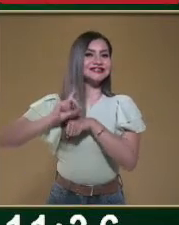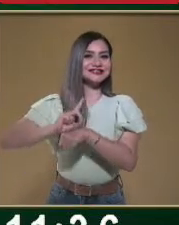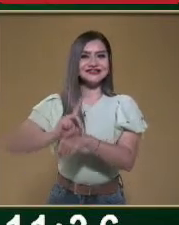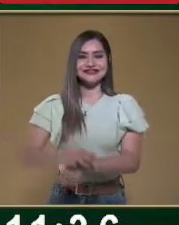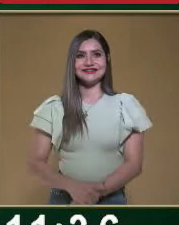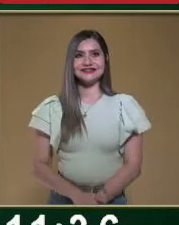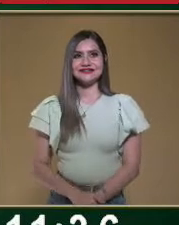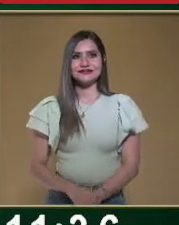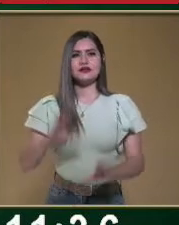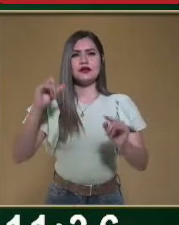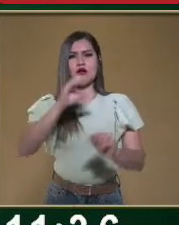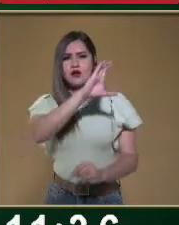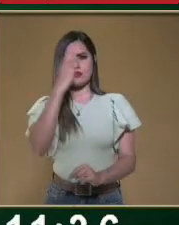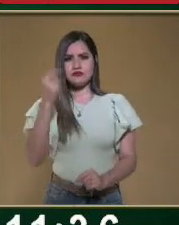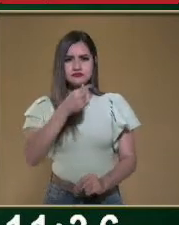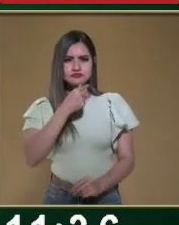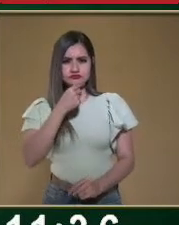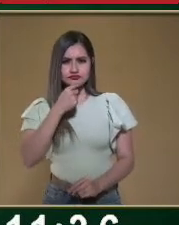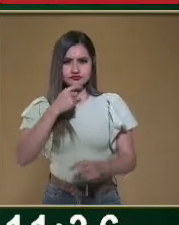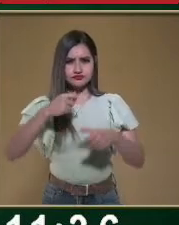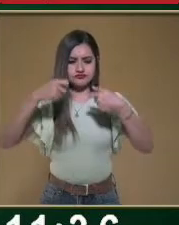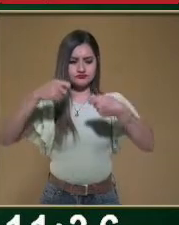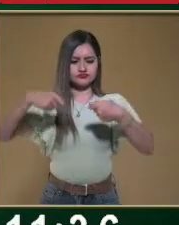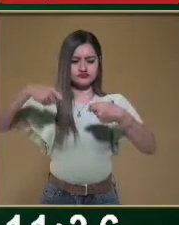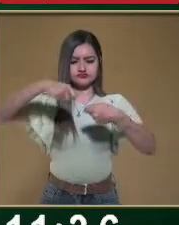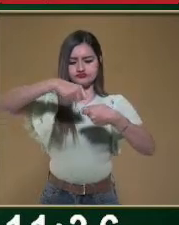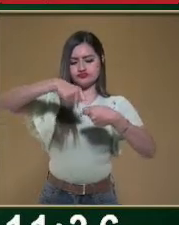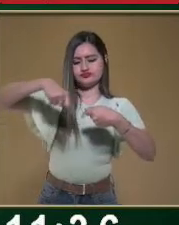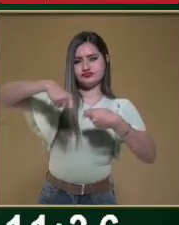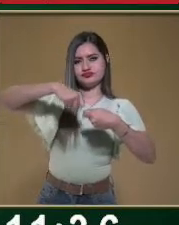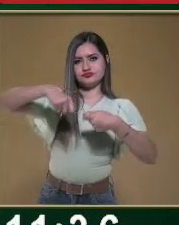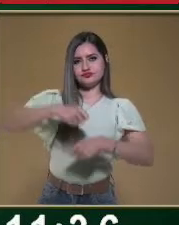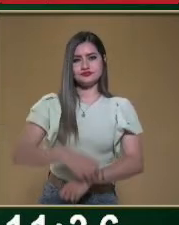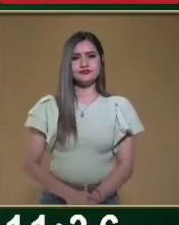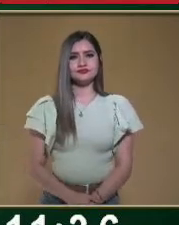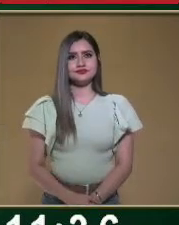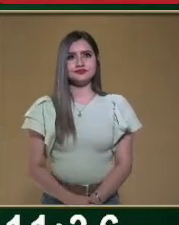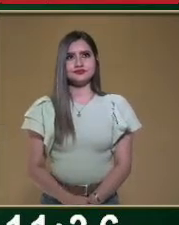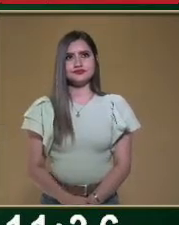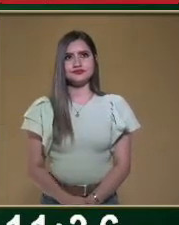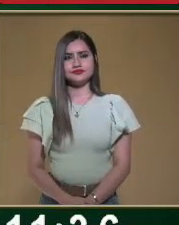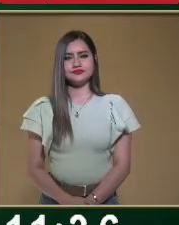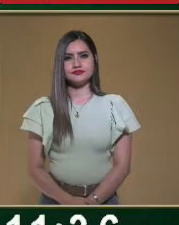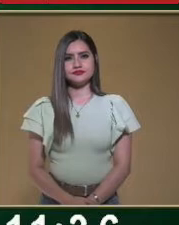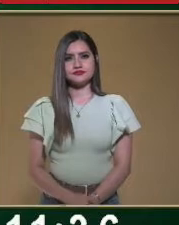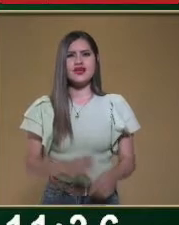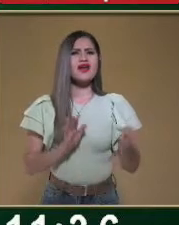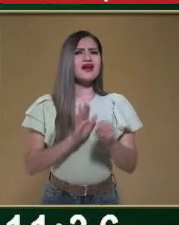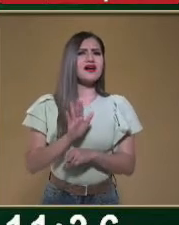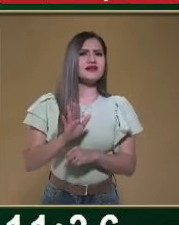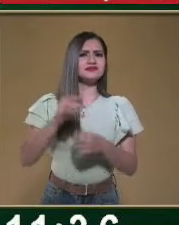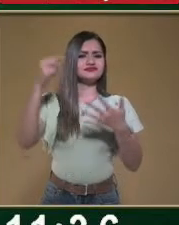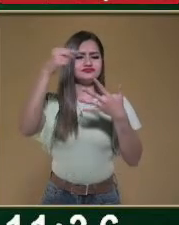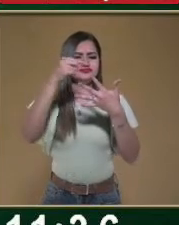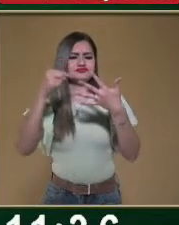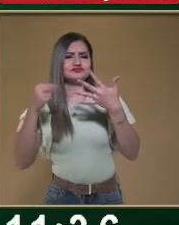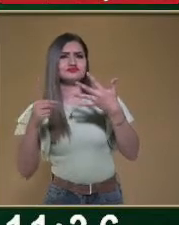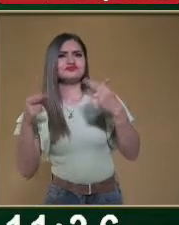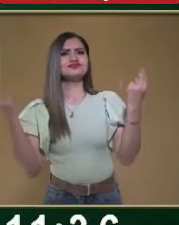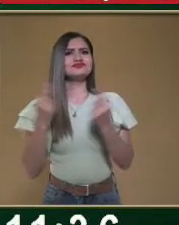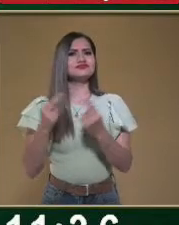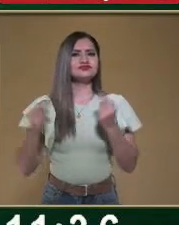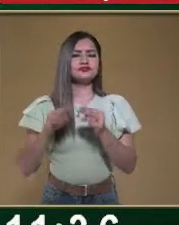niño, un cepillo de dientes y su pasta. ¿Cuáles son los elementos del cartel? Bueno, debe de llevar